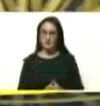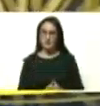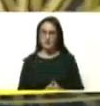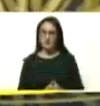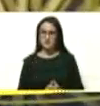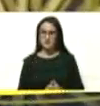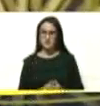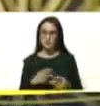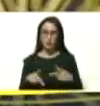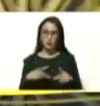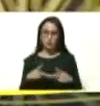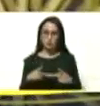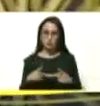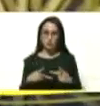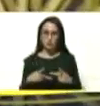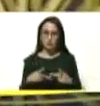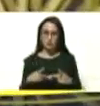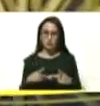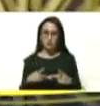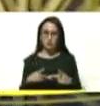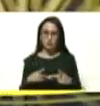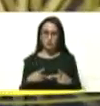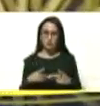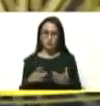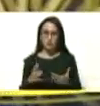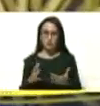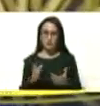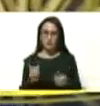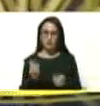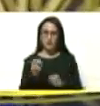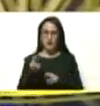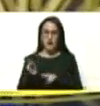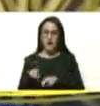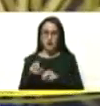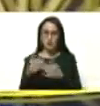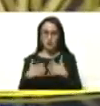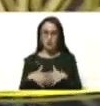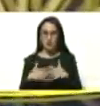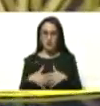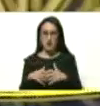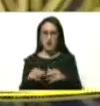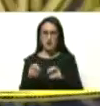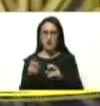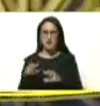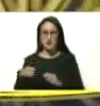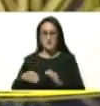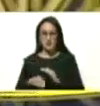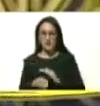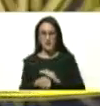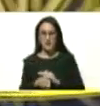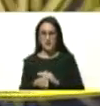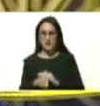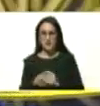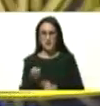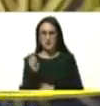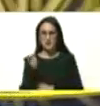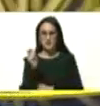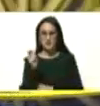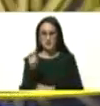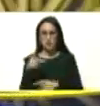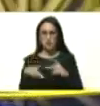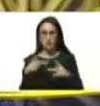la producción agrícola, la producción agroindustrial, la producción de la pesca, la producción